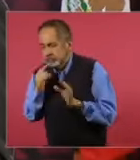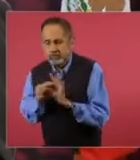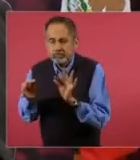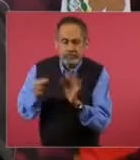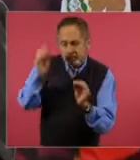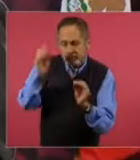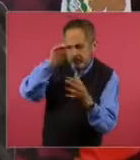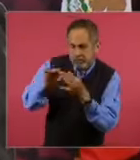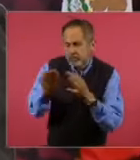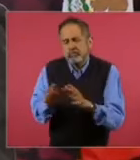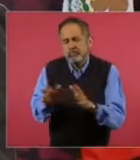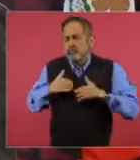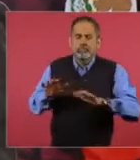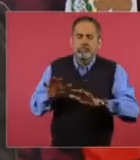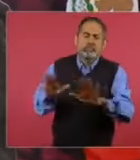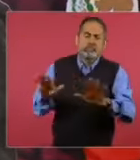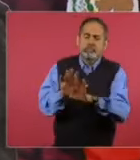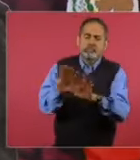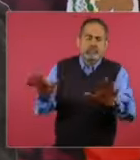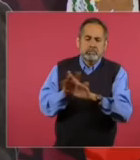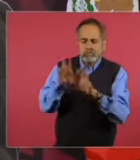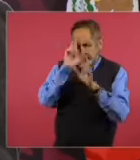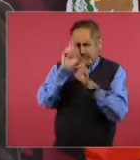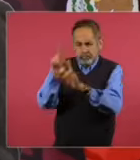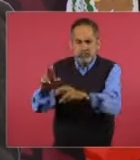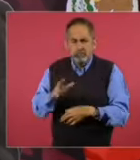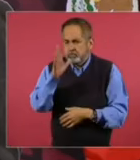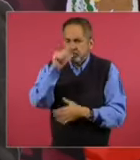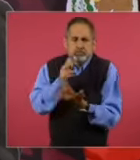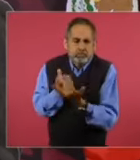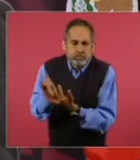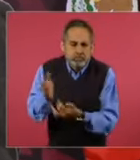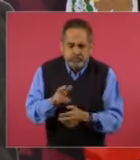No queremos estar metiéndonos.